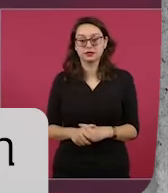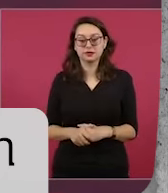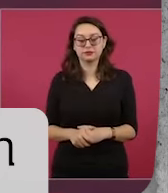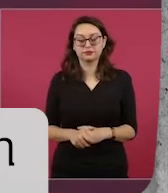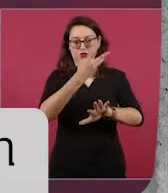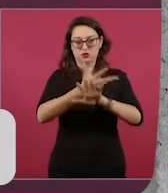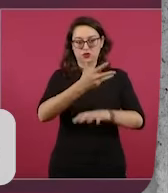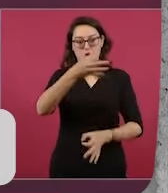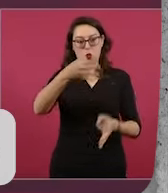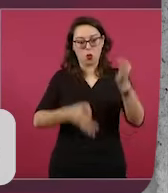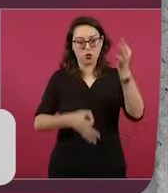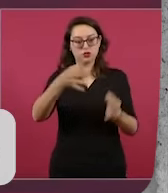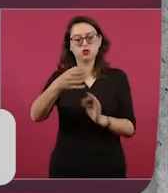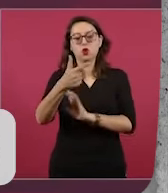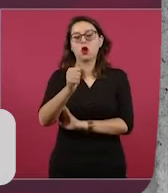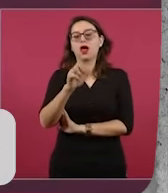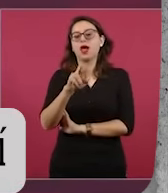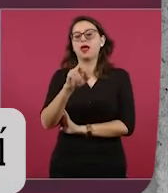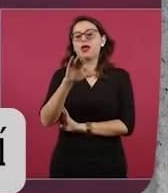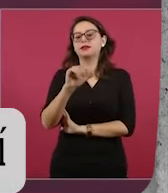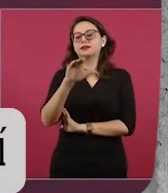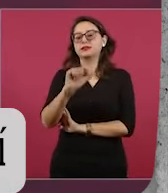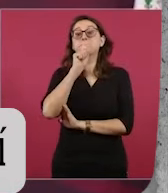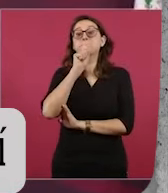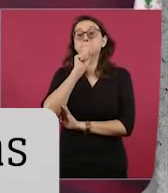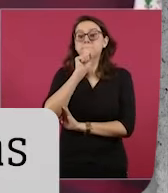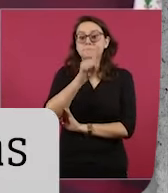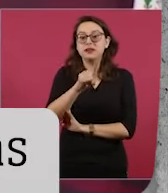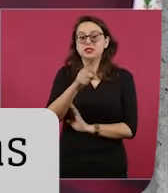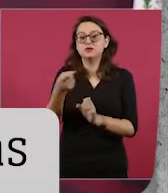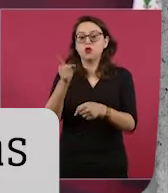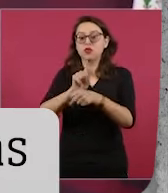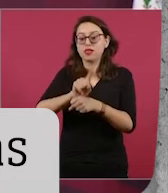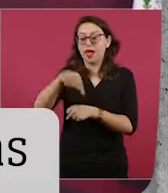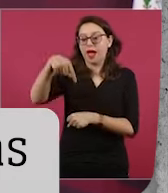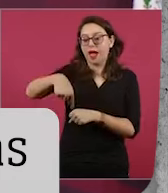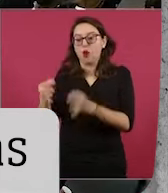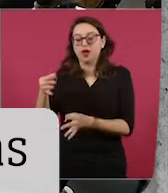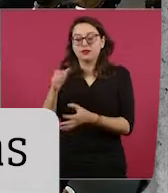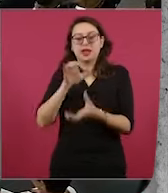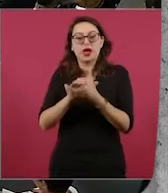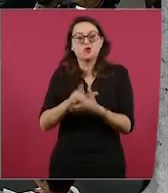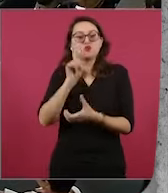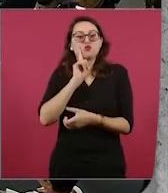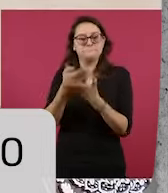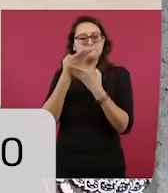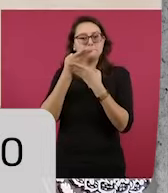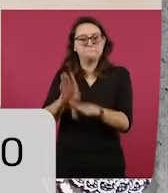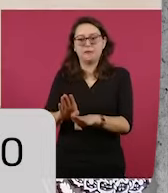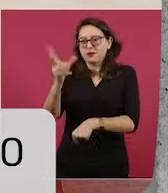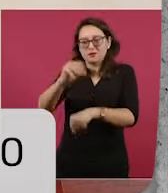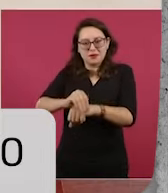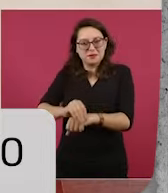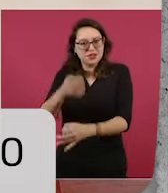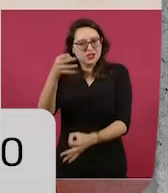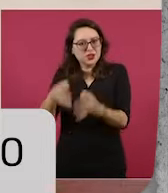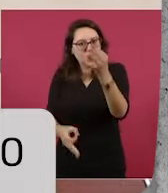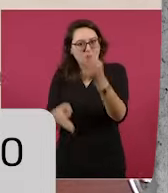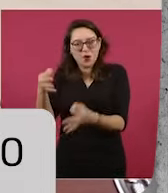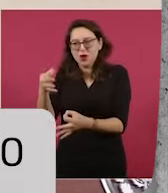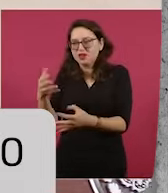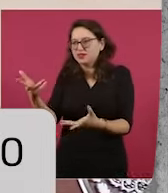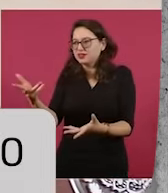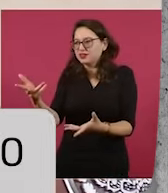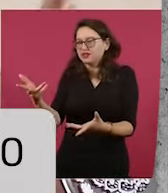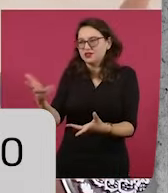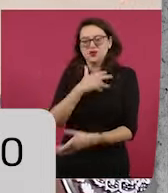están juzgando en Estados Unidos a García Luna, aquí le están liberando las cuentas a su esposa. O sea, es un